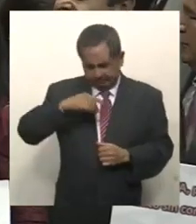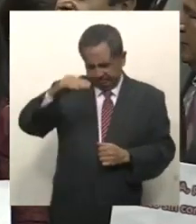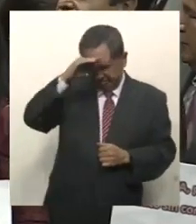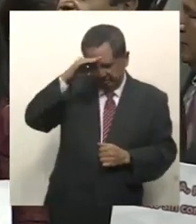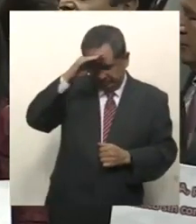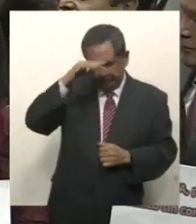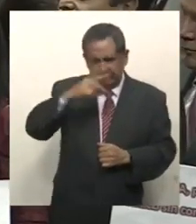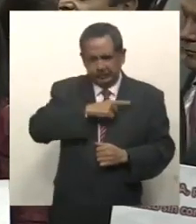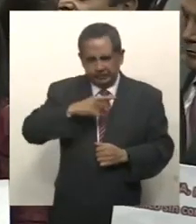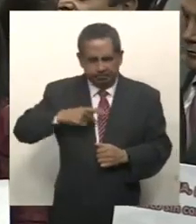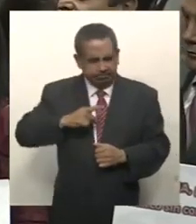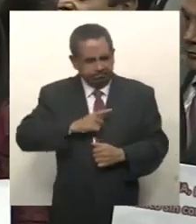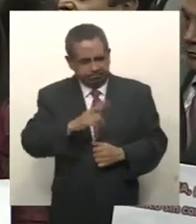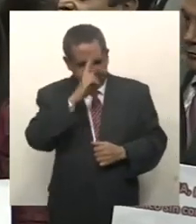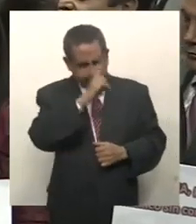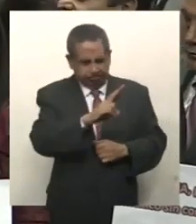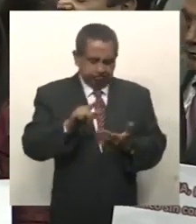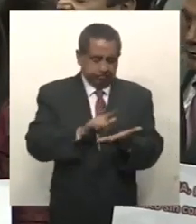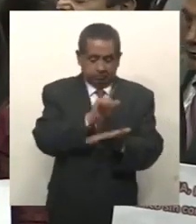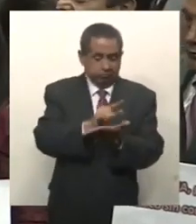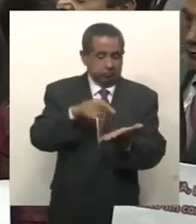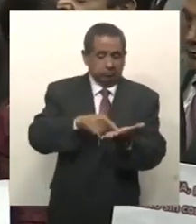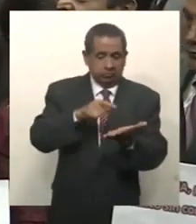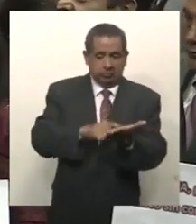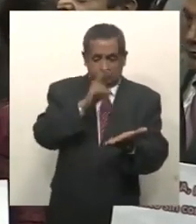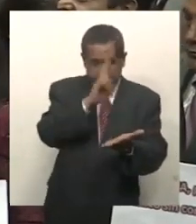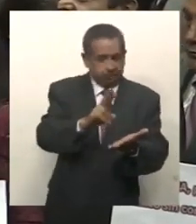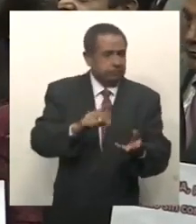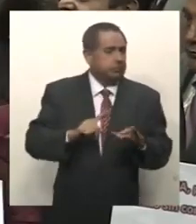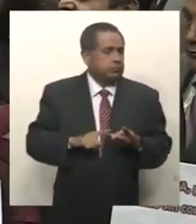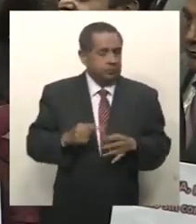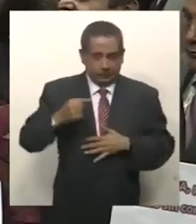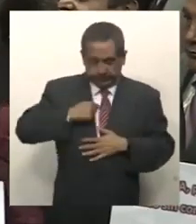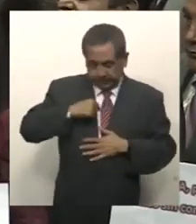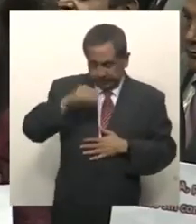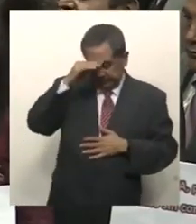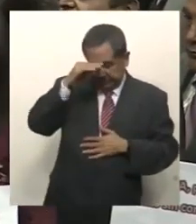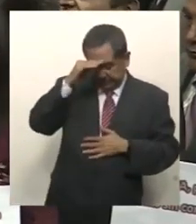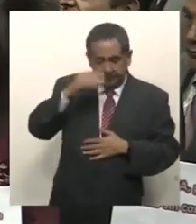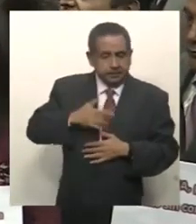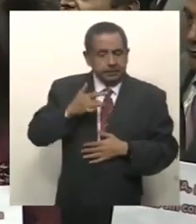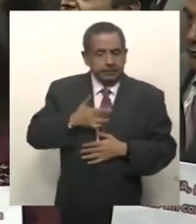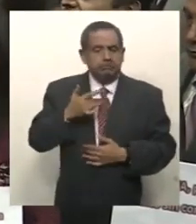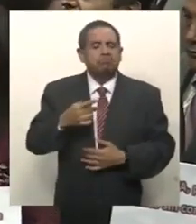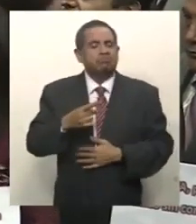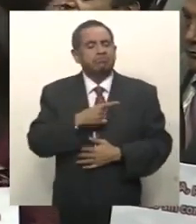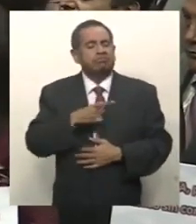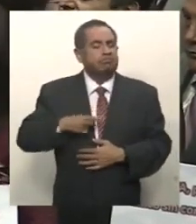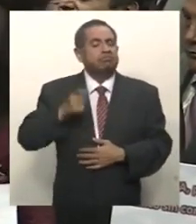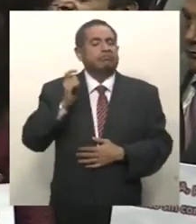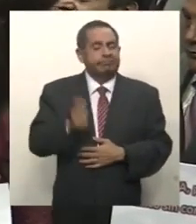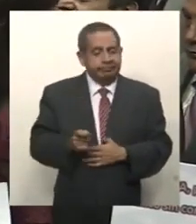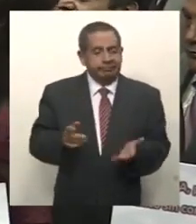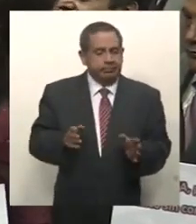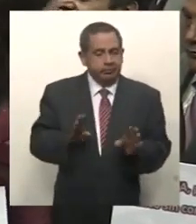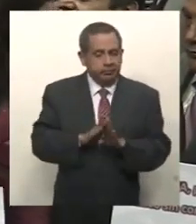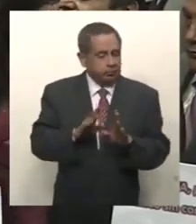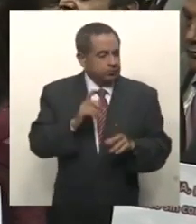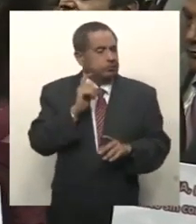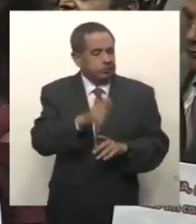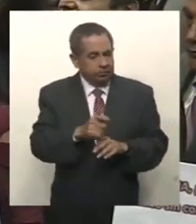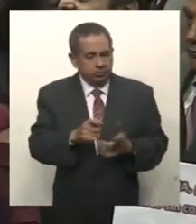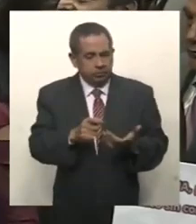que debemos respetar la ley. Soy de los que piensa que debe procurarse